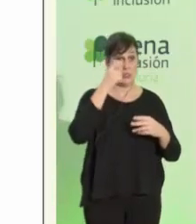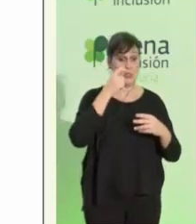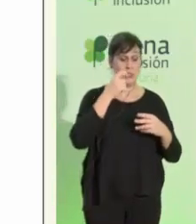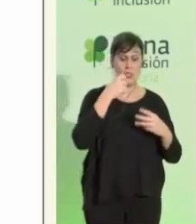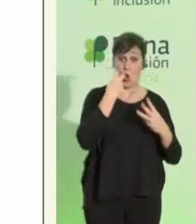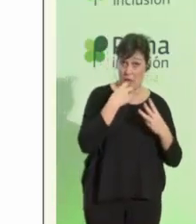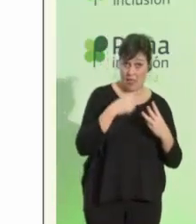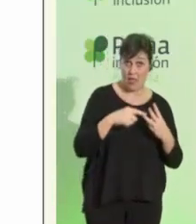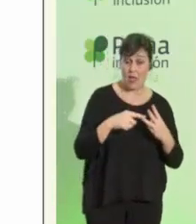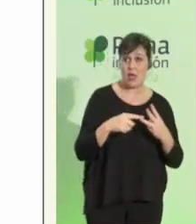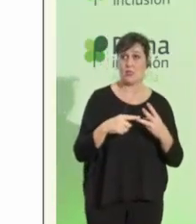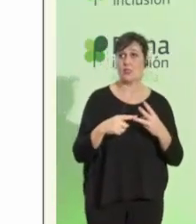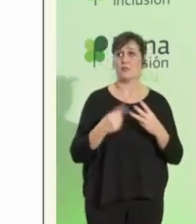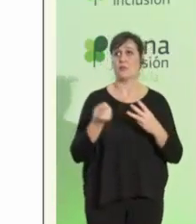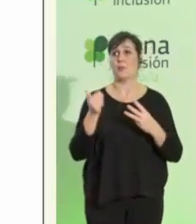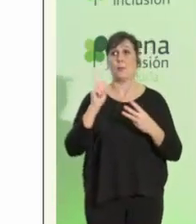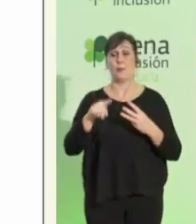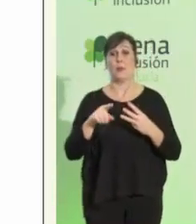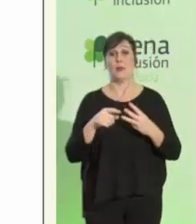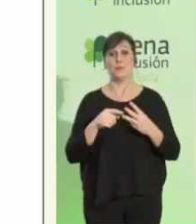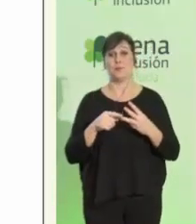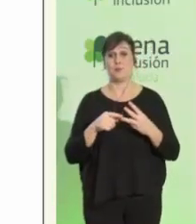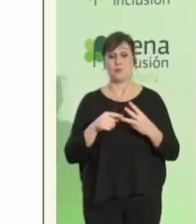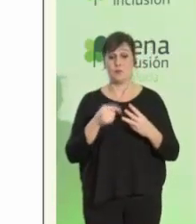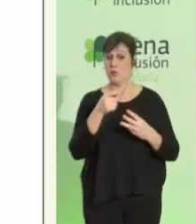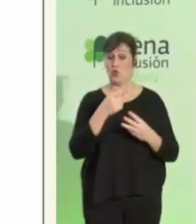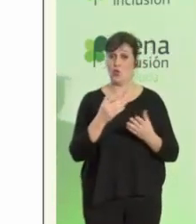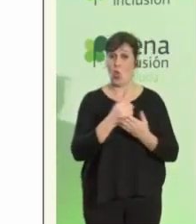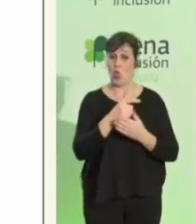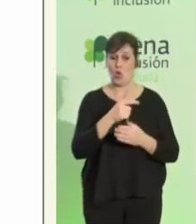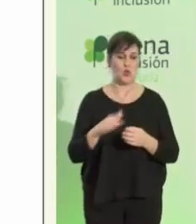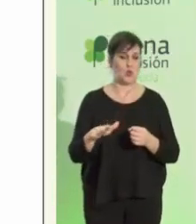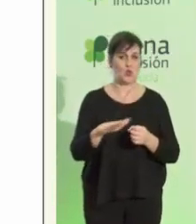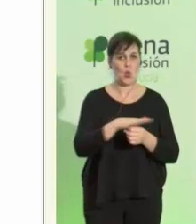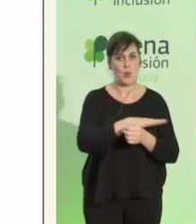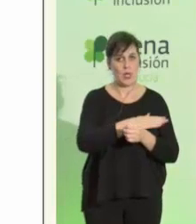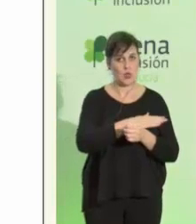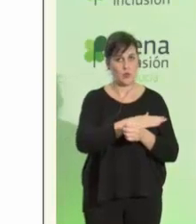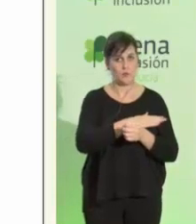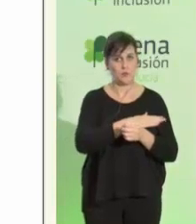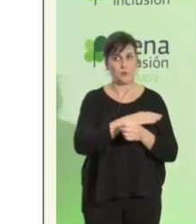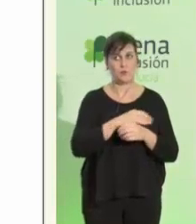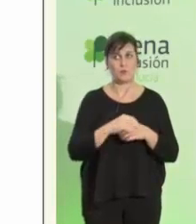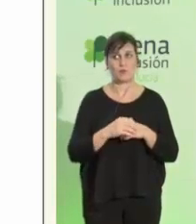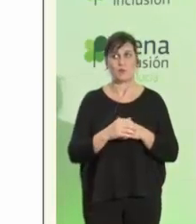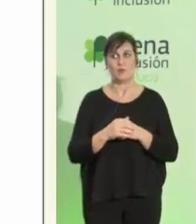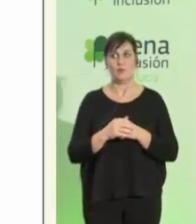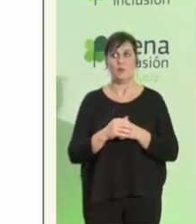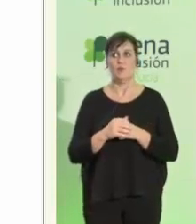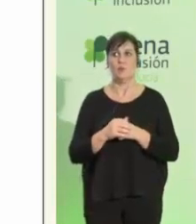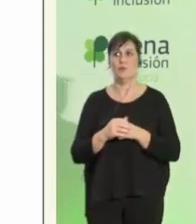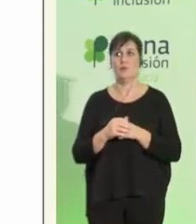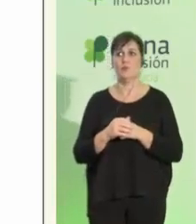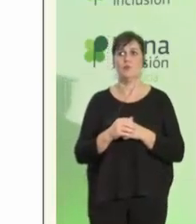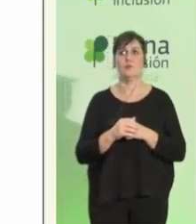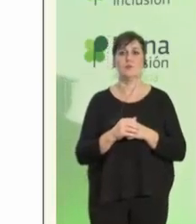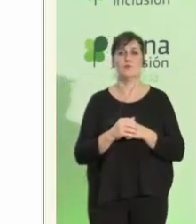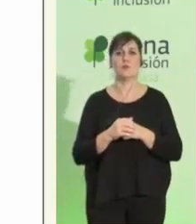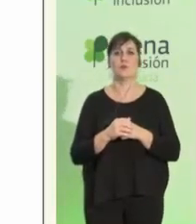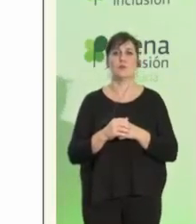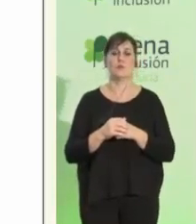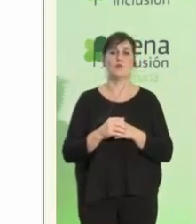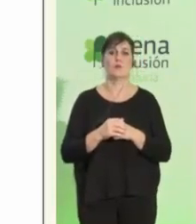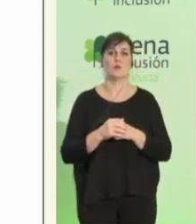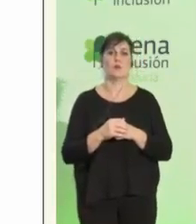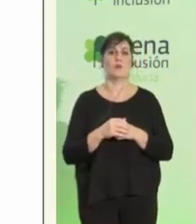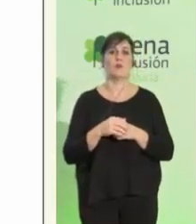logopedas, y también se cubre toda esa parte. Y el AE es un